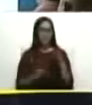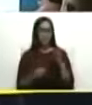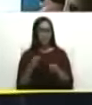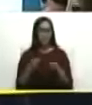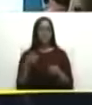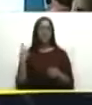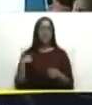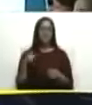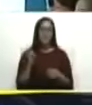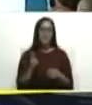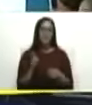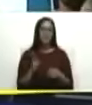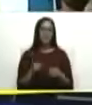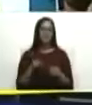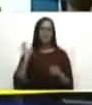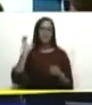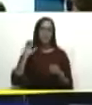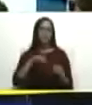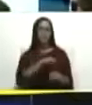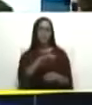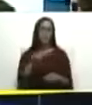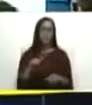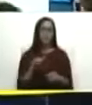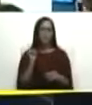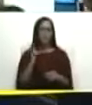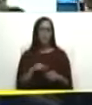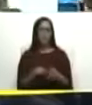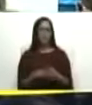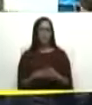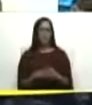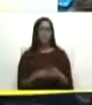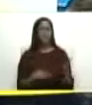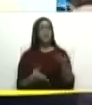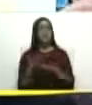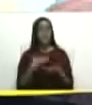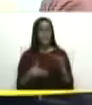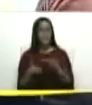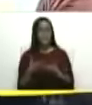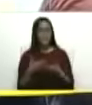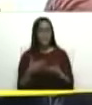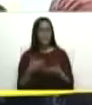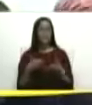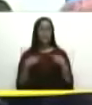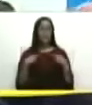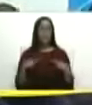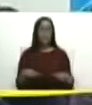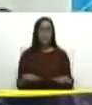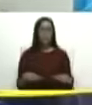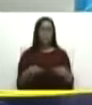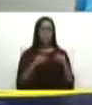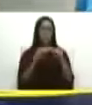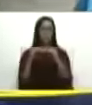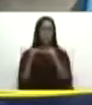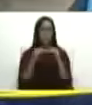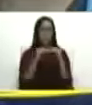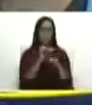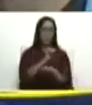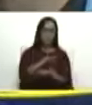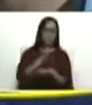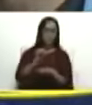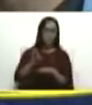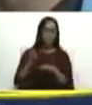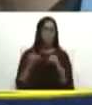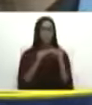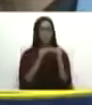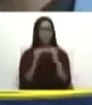tiene que ser un Estado de igualdad también, repartir los recursos con igualdad.